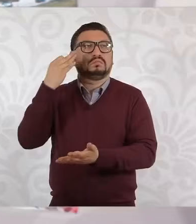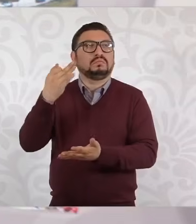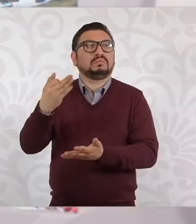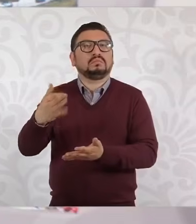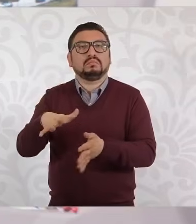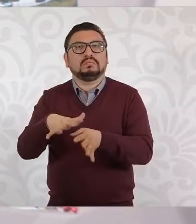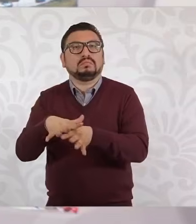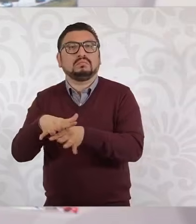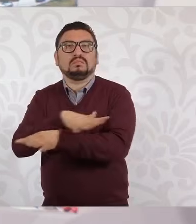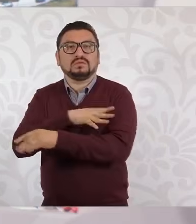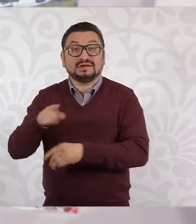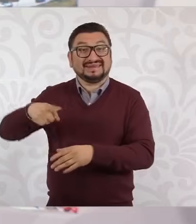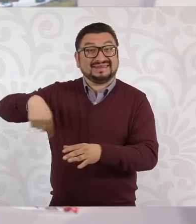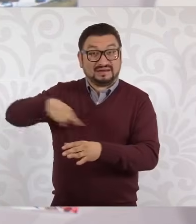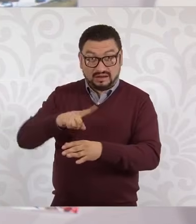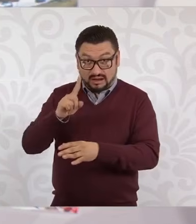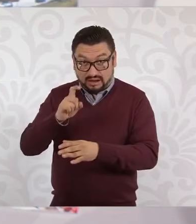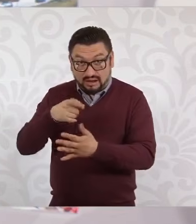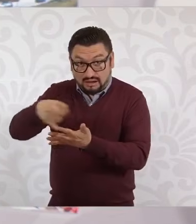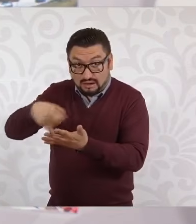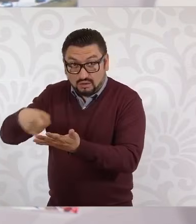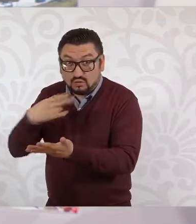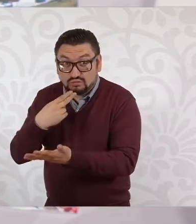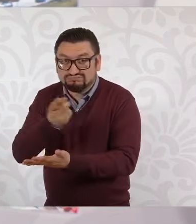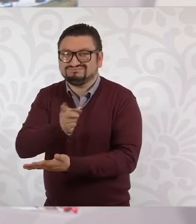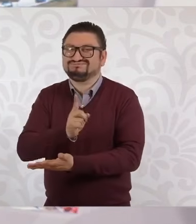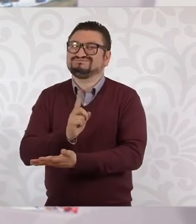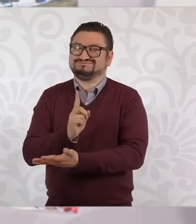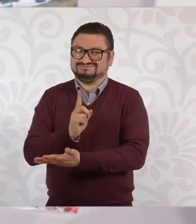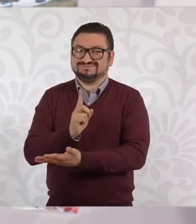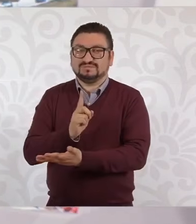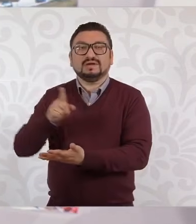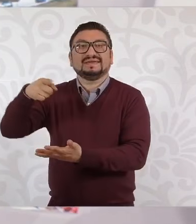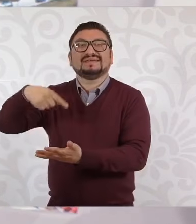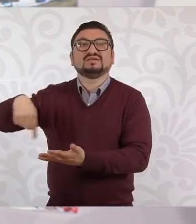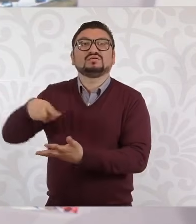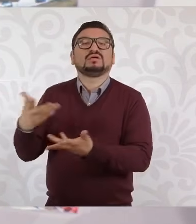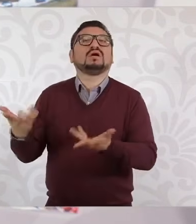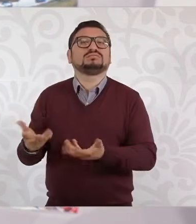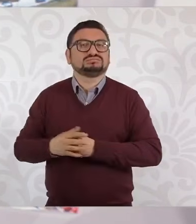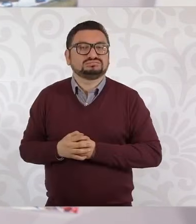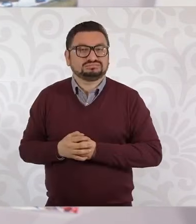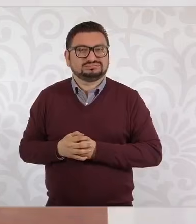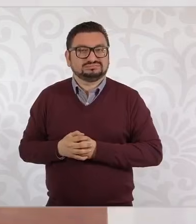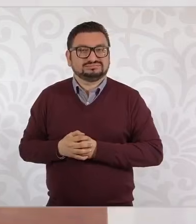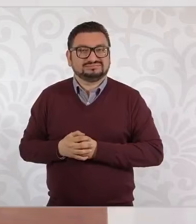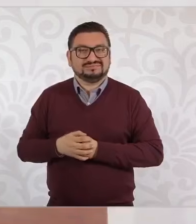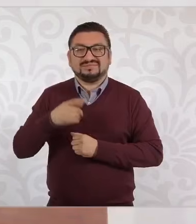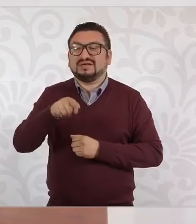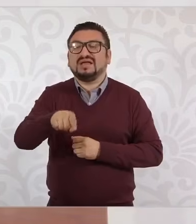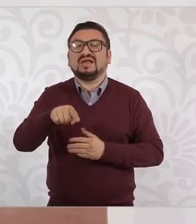Pero en realidad esa agua no era utilizada para producir alimentos, sino para un